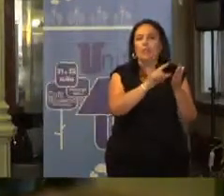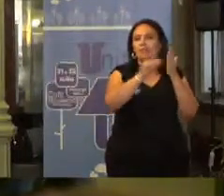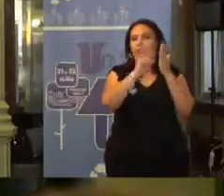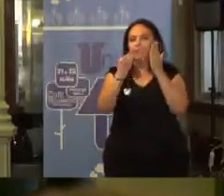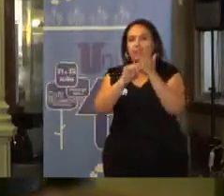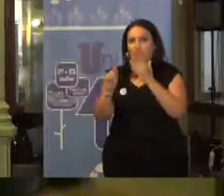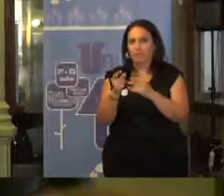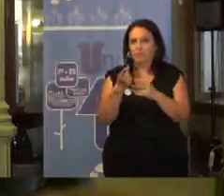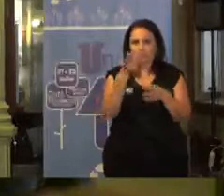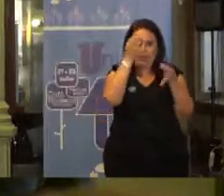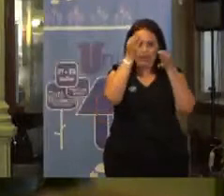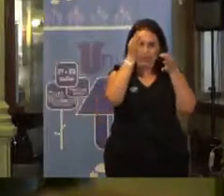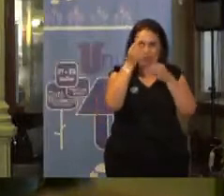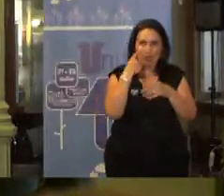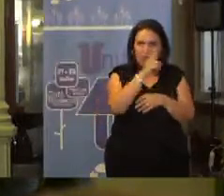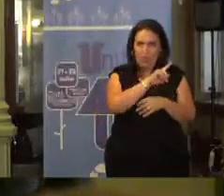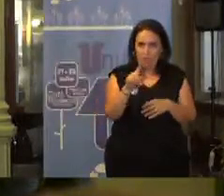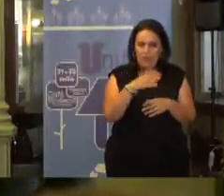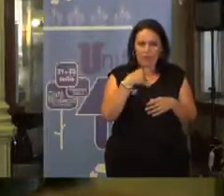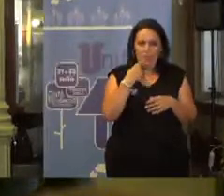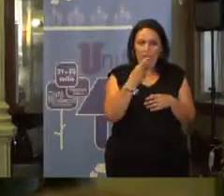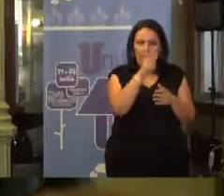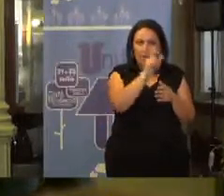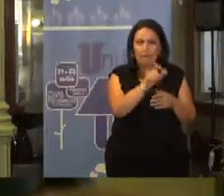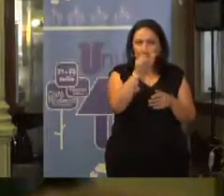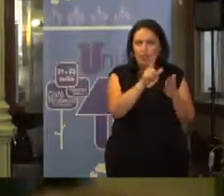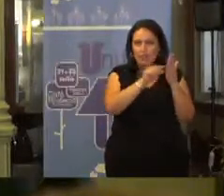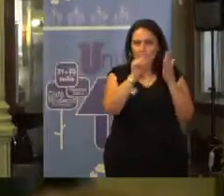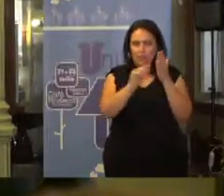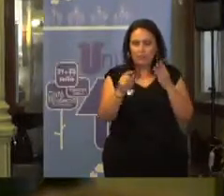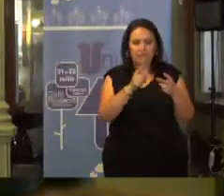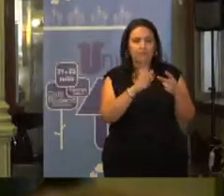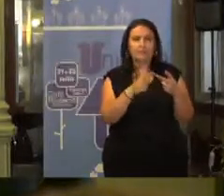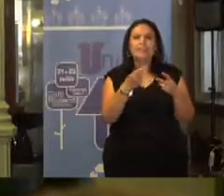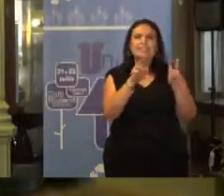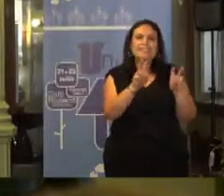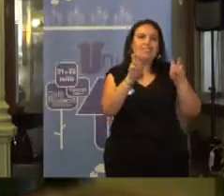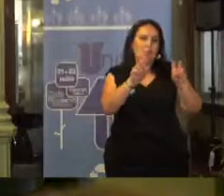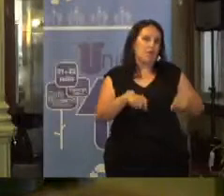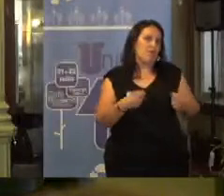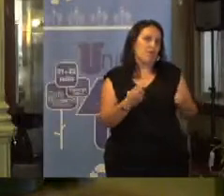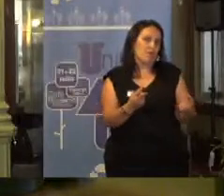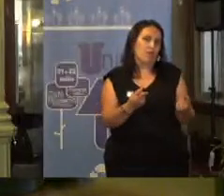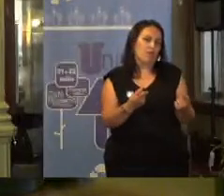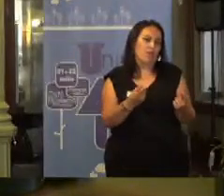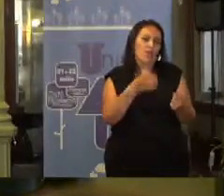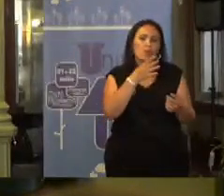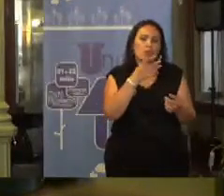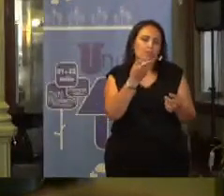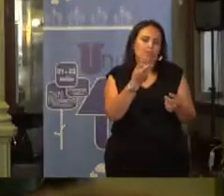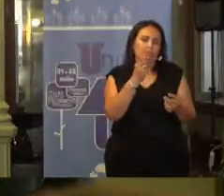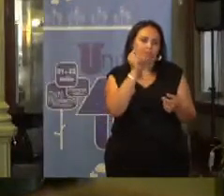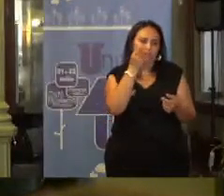brutal. Demografía. Outra cuestión, a cuestión medioambiental. Non descubro nada, pero é tan importante a cuestión